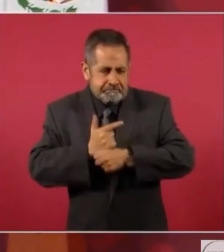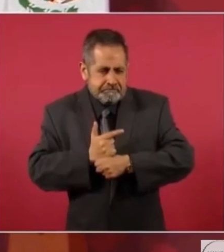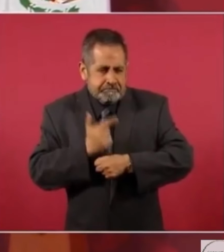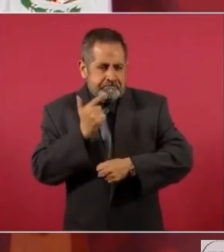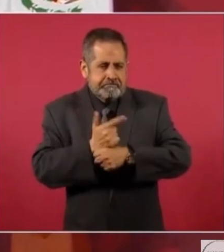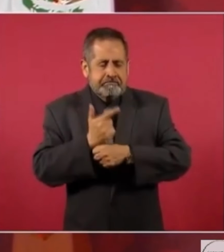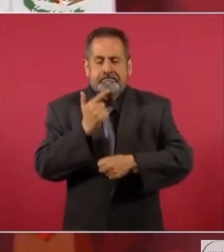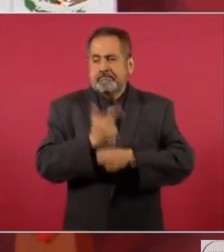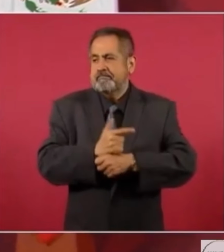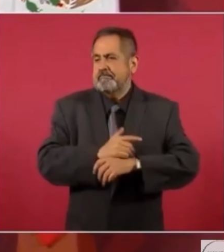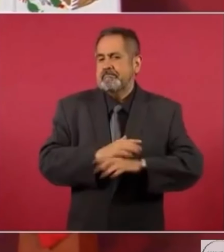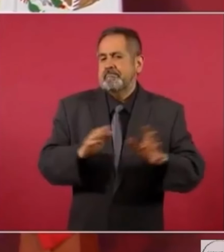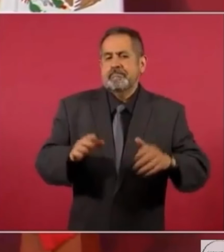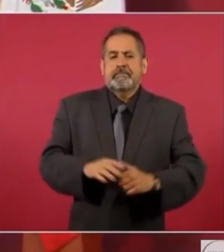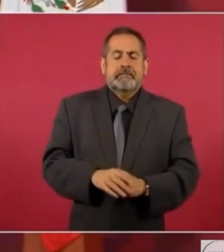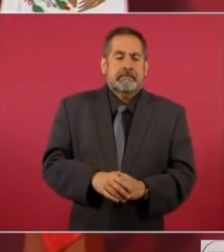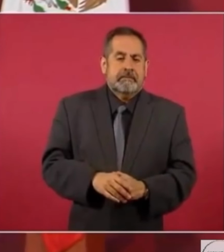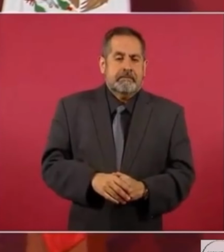va